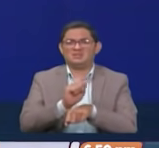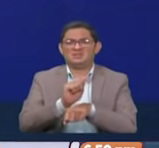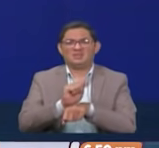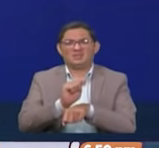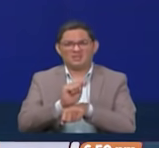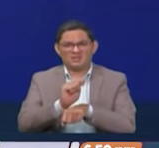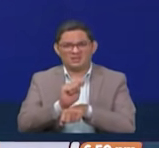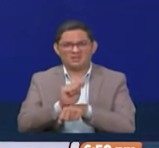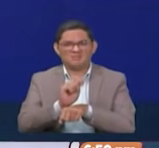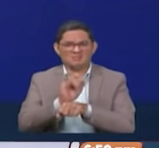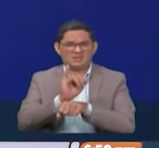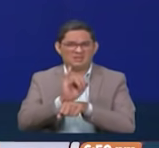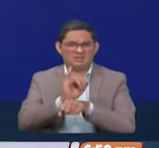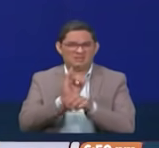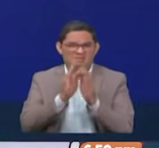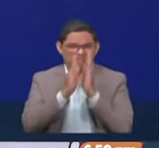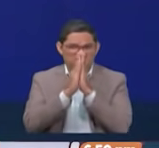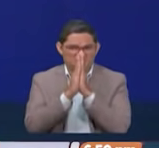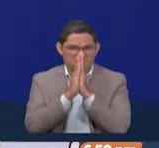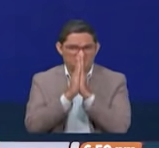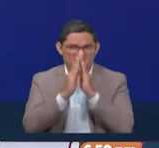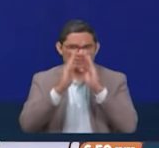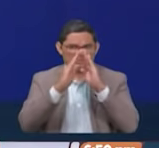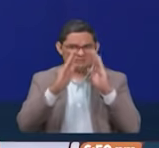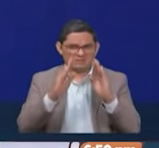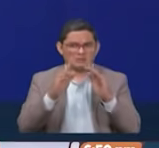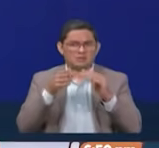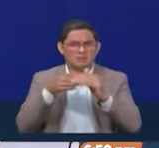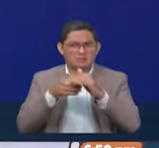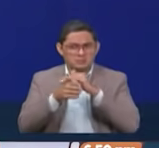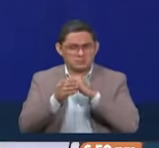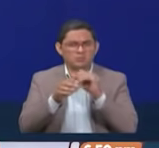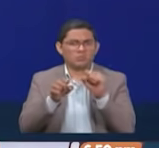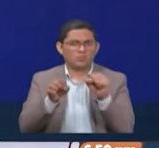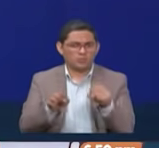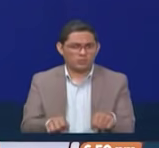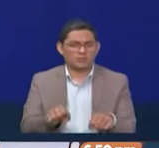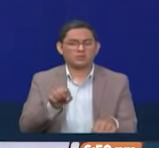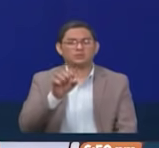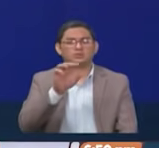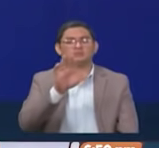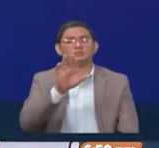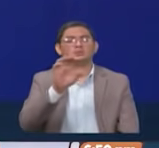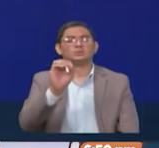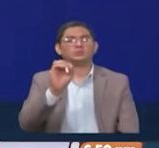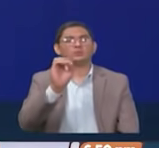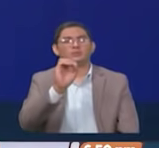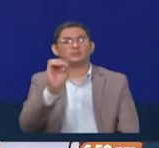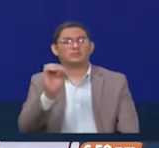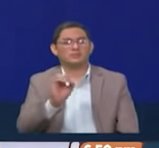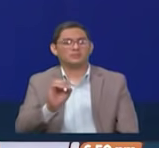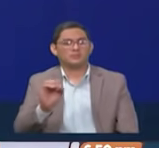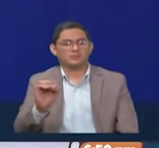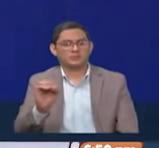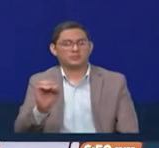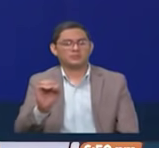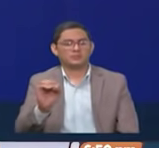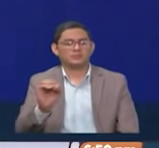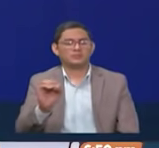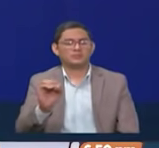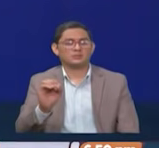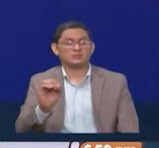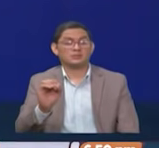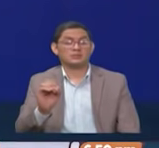y parroquias será del 50% para la población en general y el